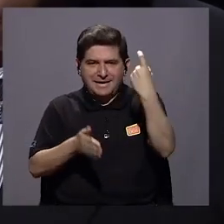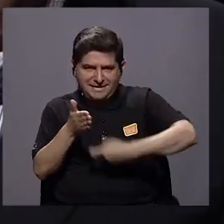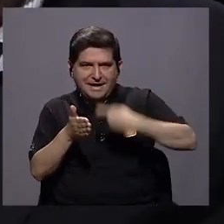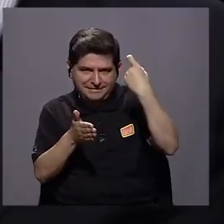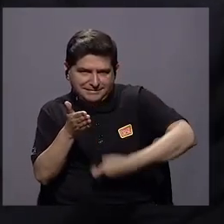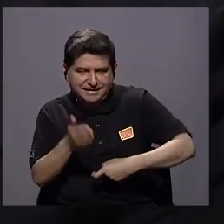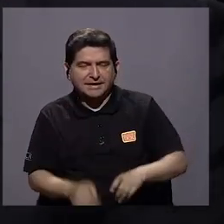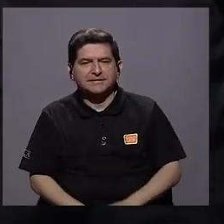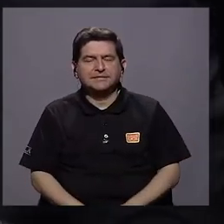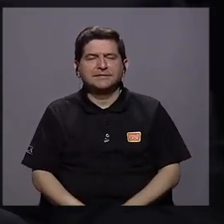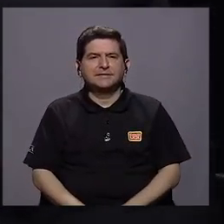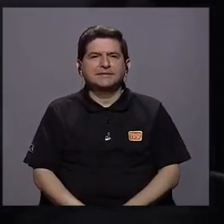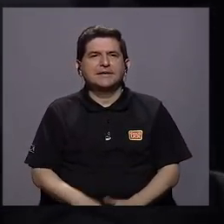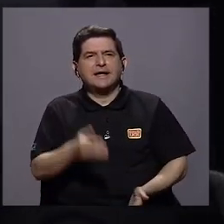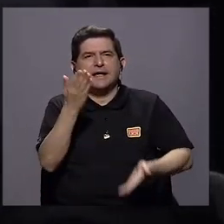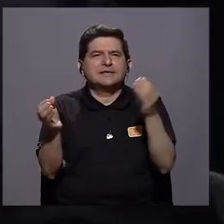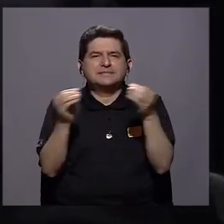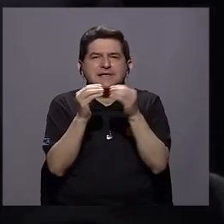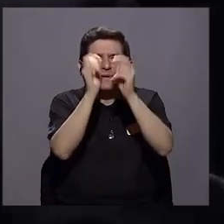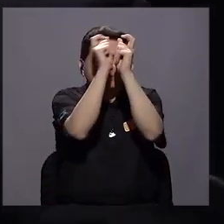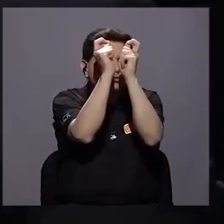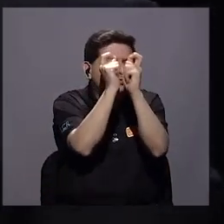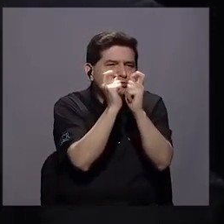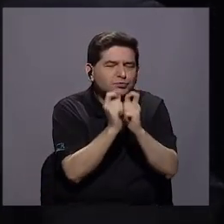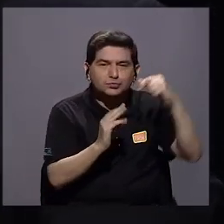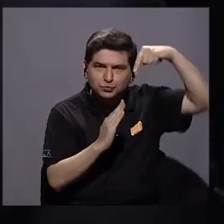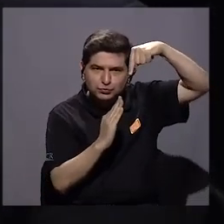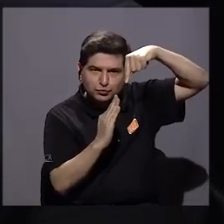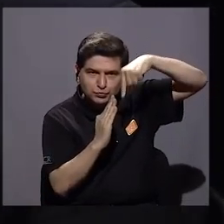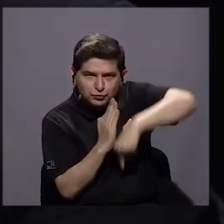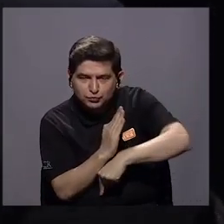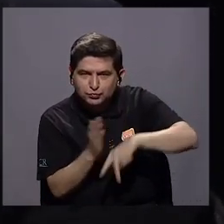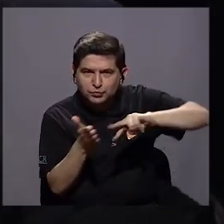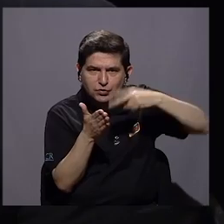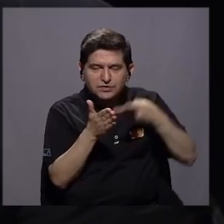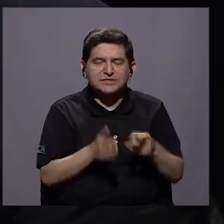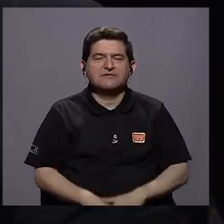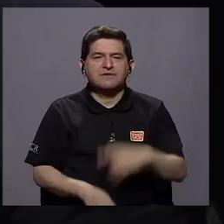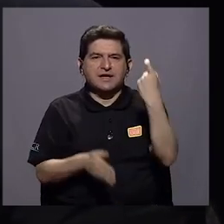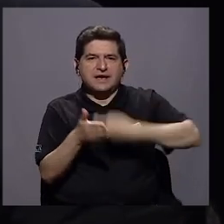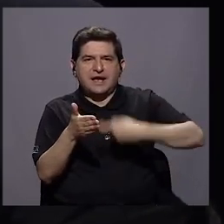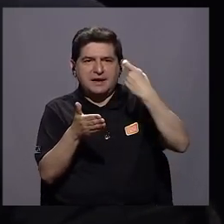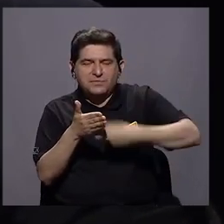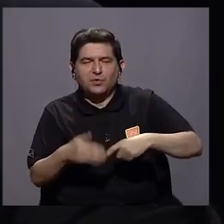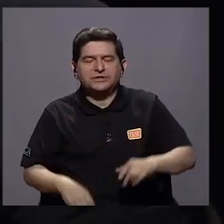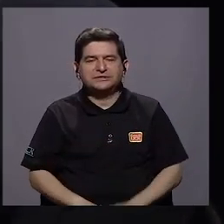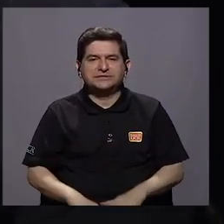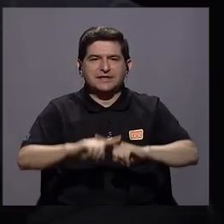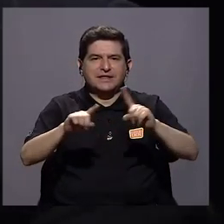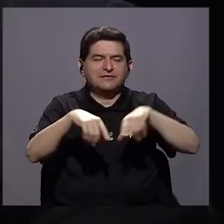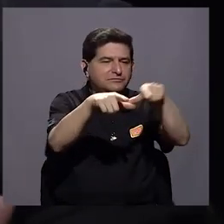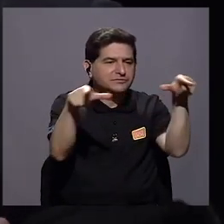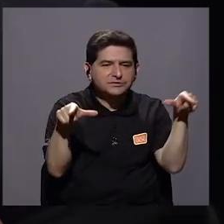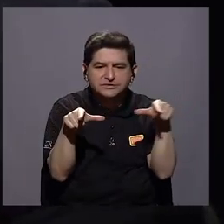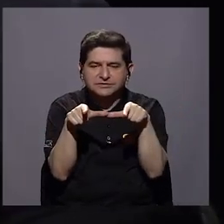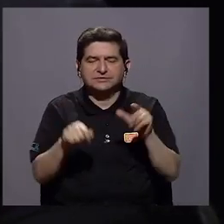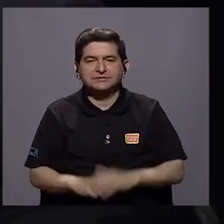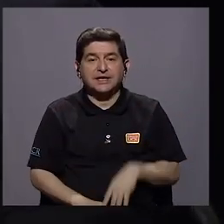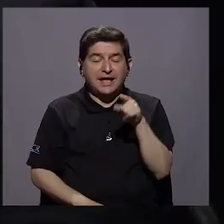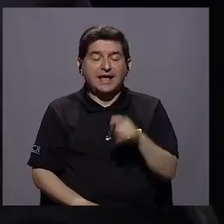aunque analicemos un poquitito más en detalle y más a profundidad lo que es el impuesto sobre los bienes inmuebles, todo